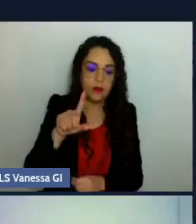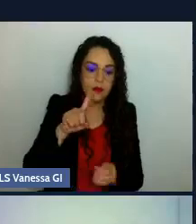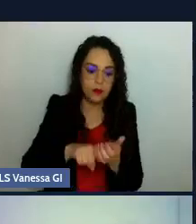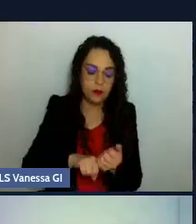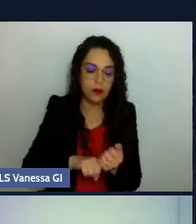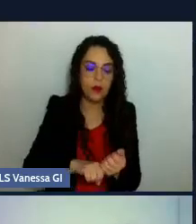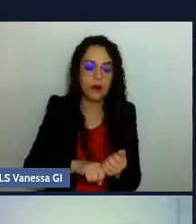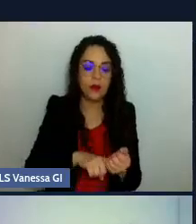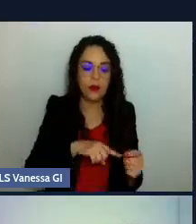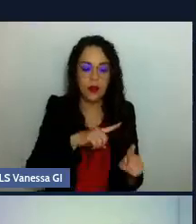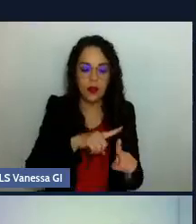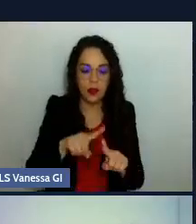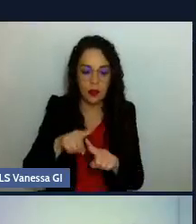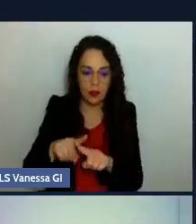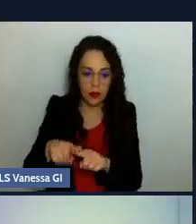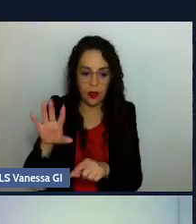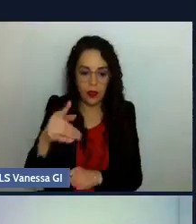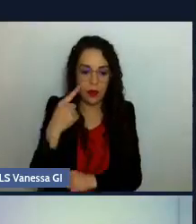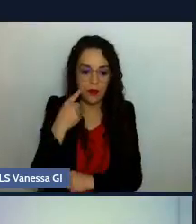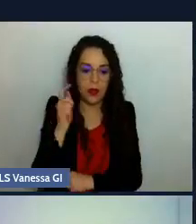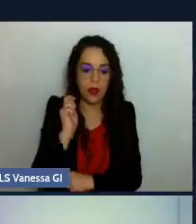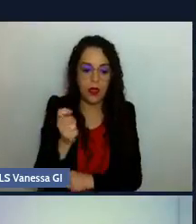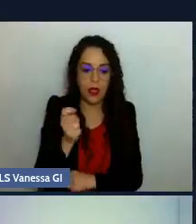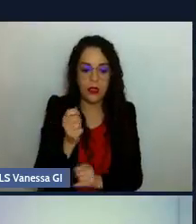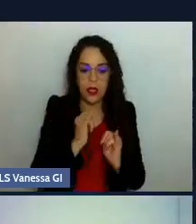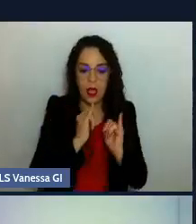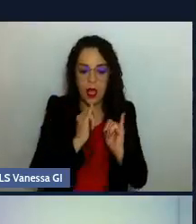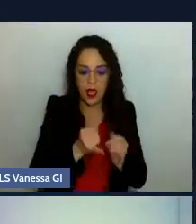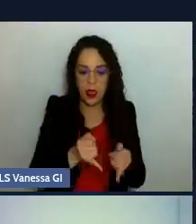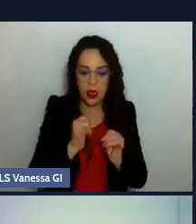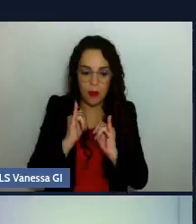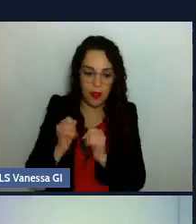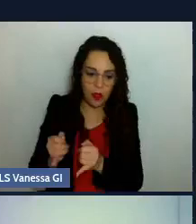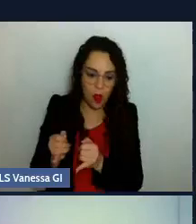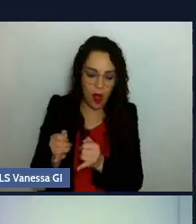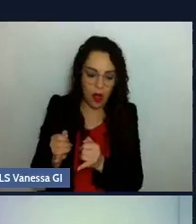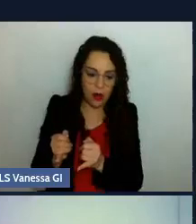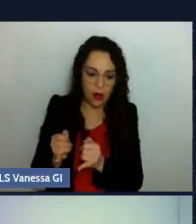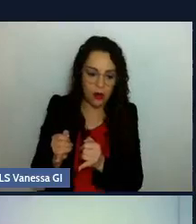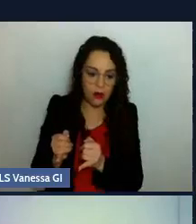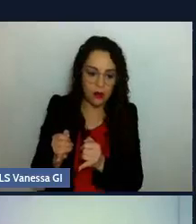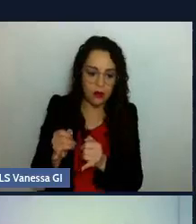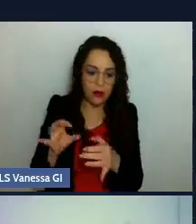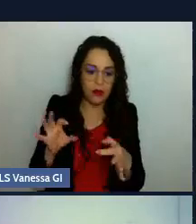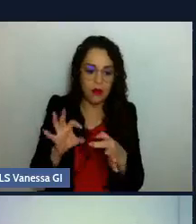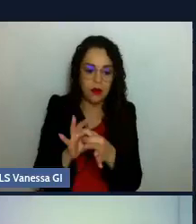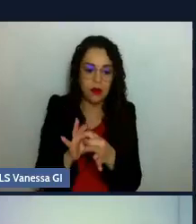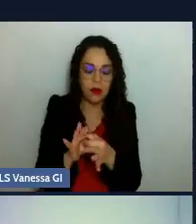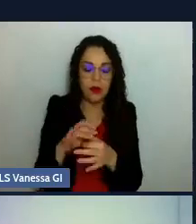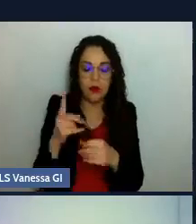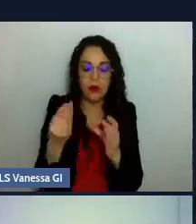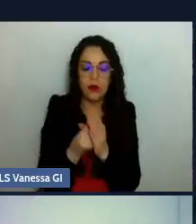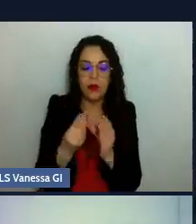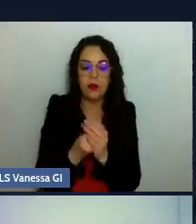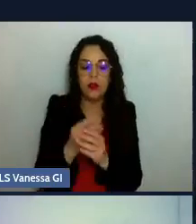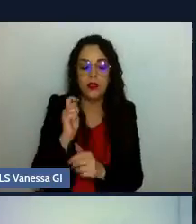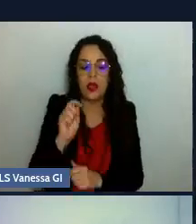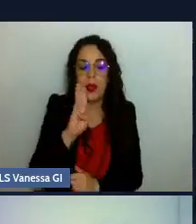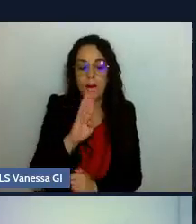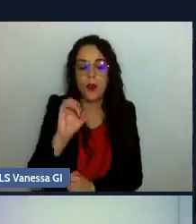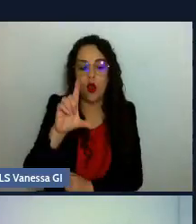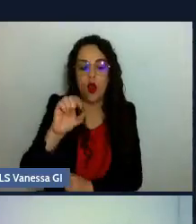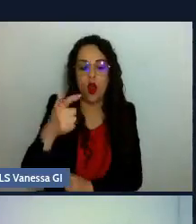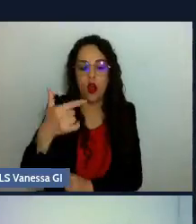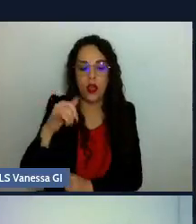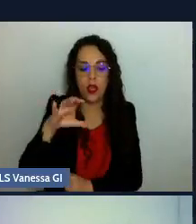individual, como lo veíamos ya desde un principio, donde tiene que ver con la parte biológica, ser hombre o